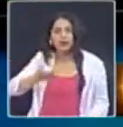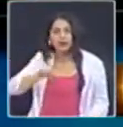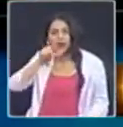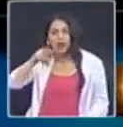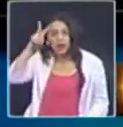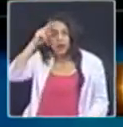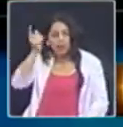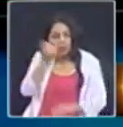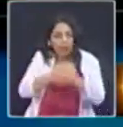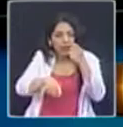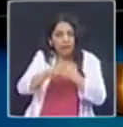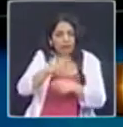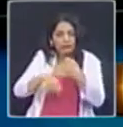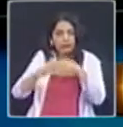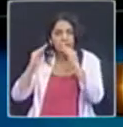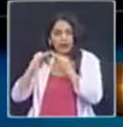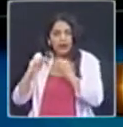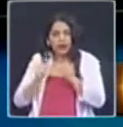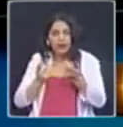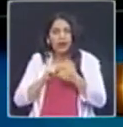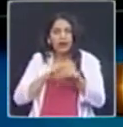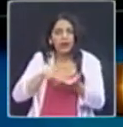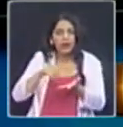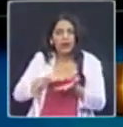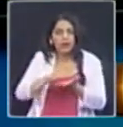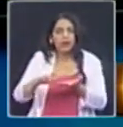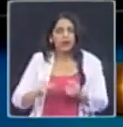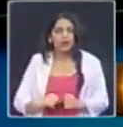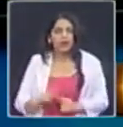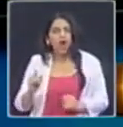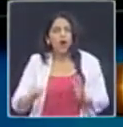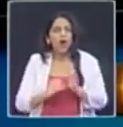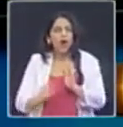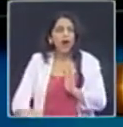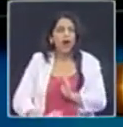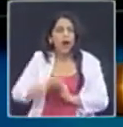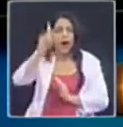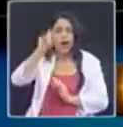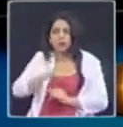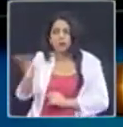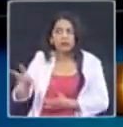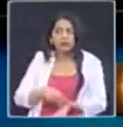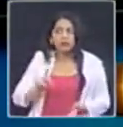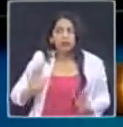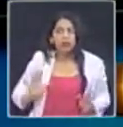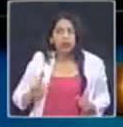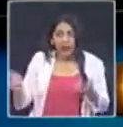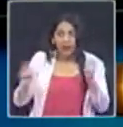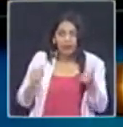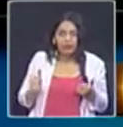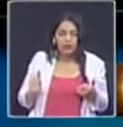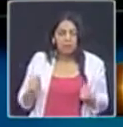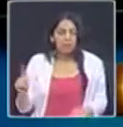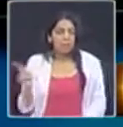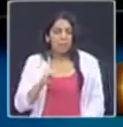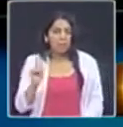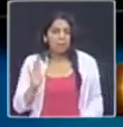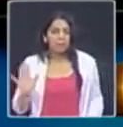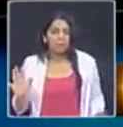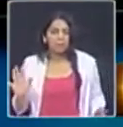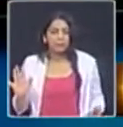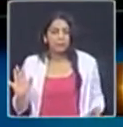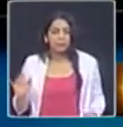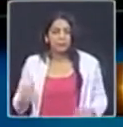inmobiliaria no a través de un impuesto leoninos salvaje en donde el estado que sin ser llamado pariente mío